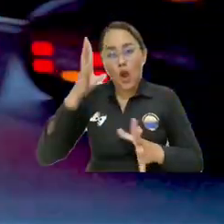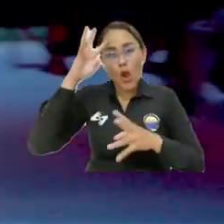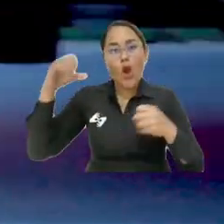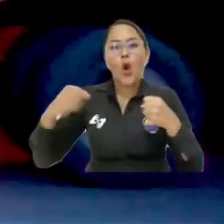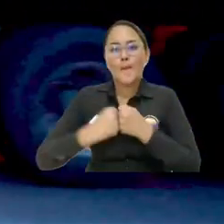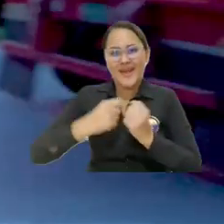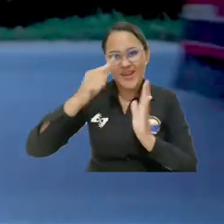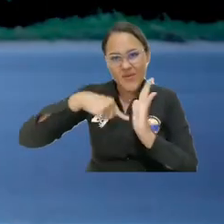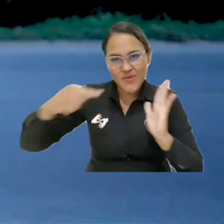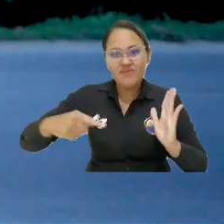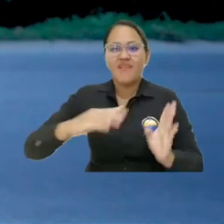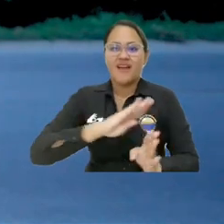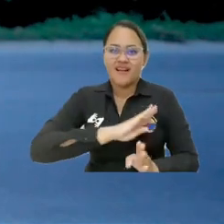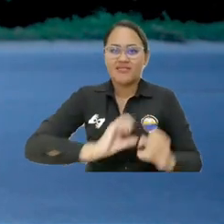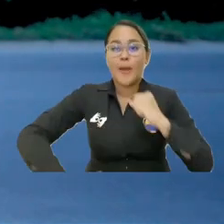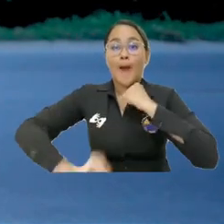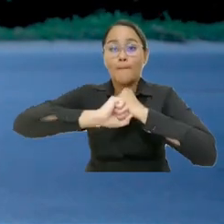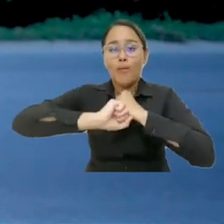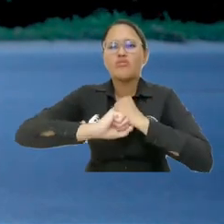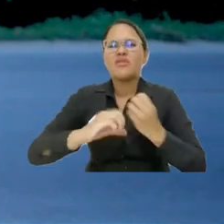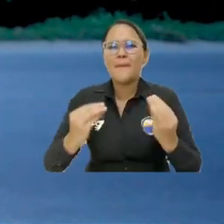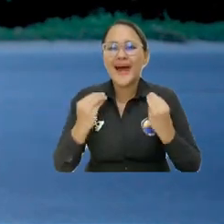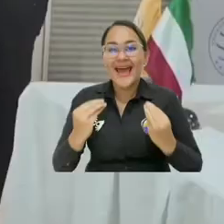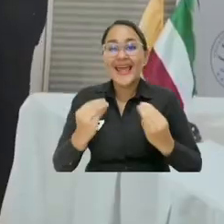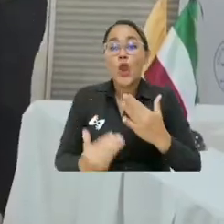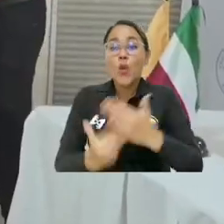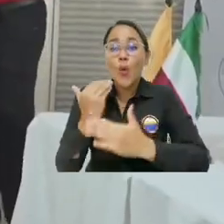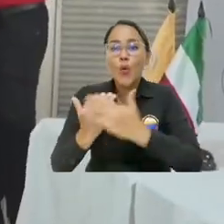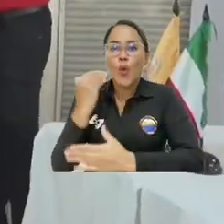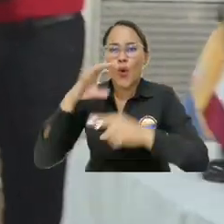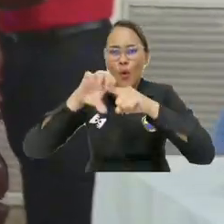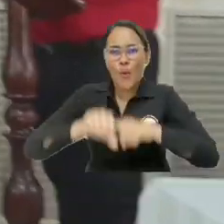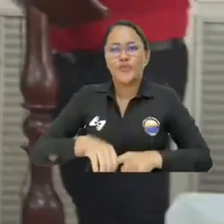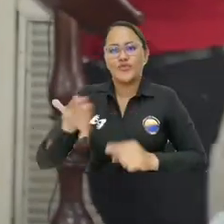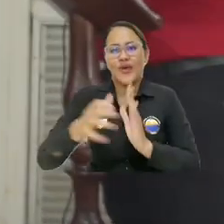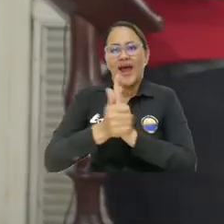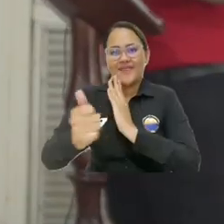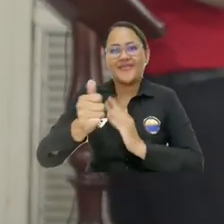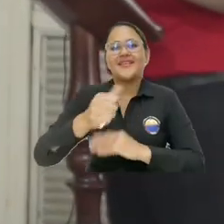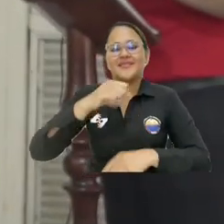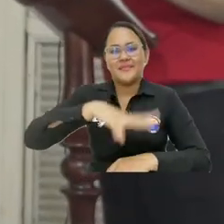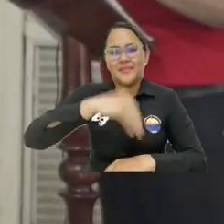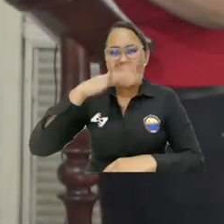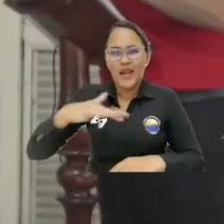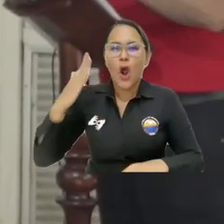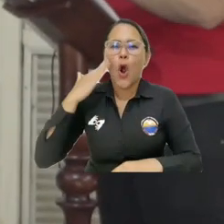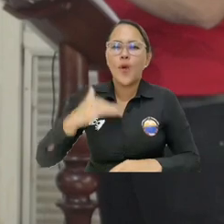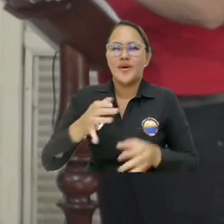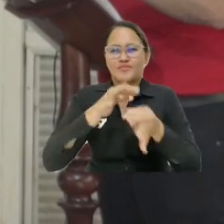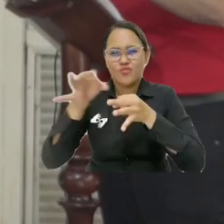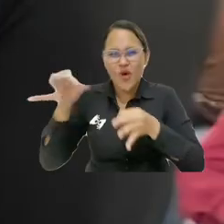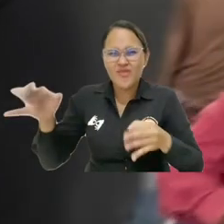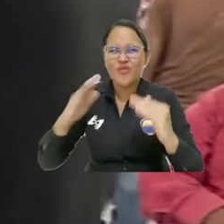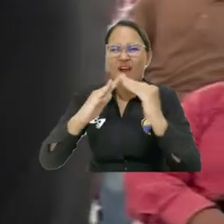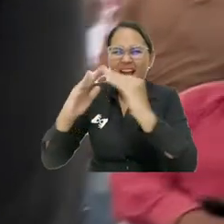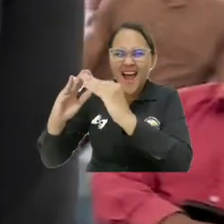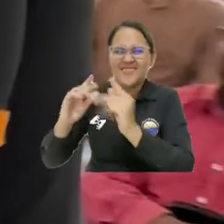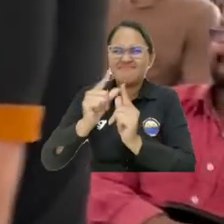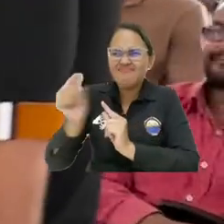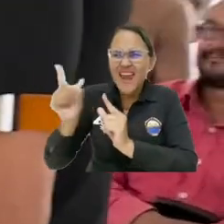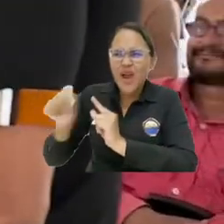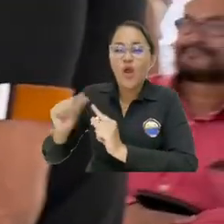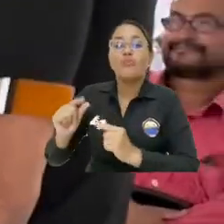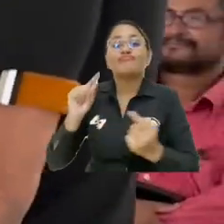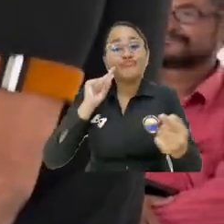oportunidades para todos. Firmar los convenios y el apoyo de las alcaldías municipales para crear nuevos cupos en talento Magdalena de los jóvenes de la provincia, de los corregimientos,